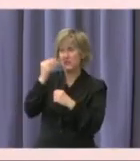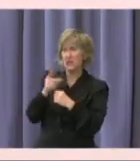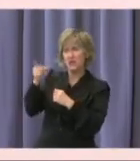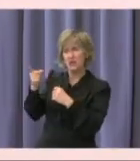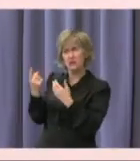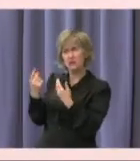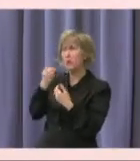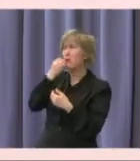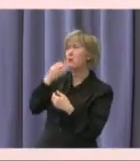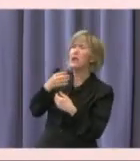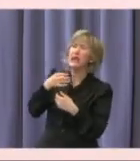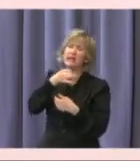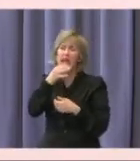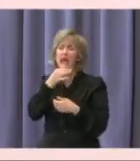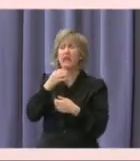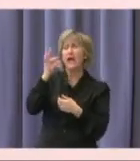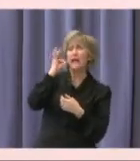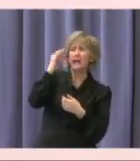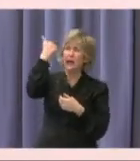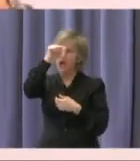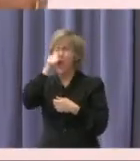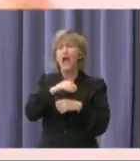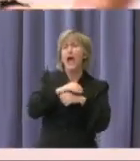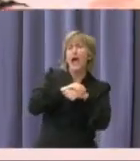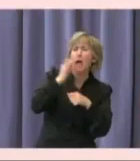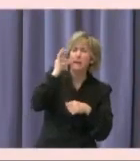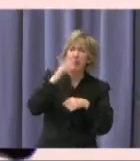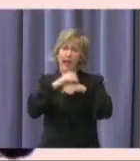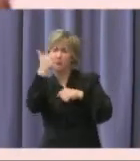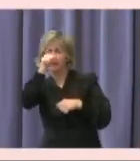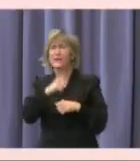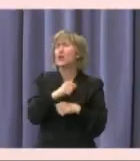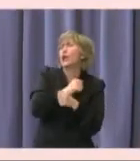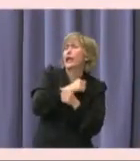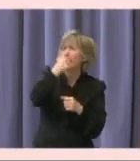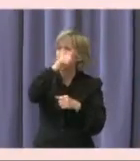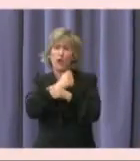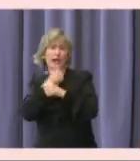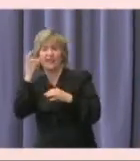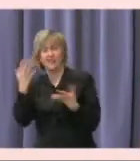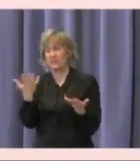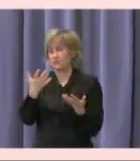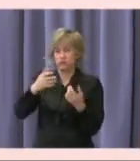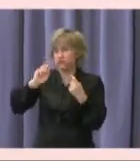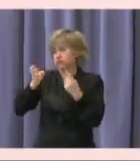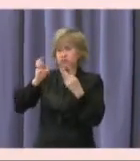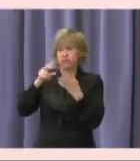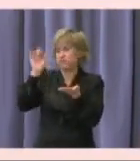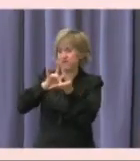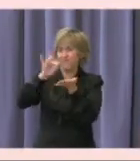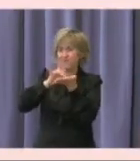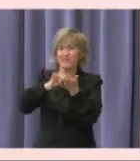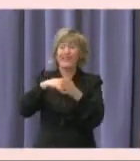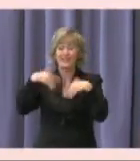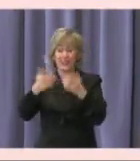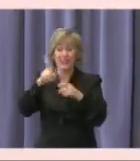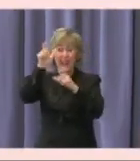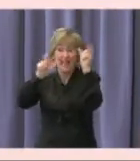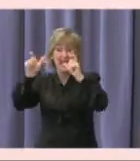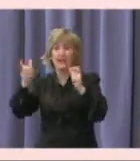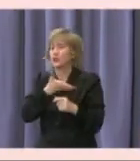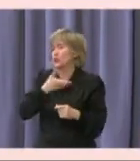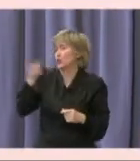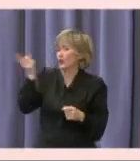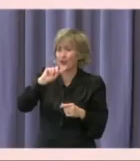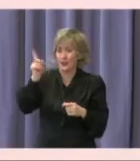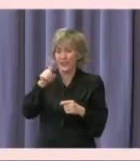buenas tardes a todos y a todas, queridos y queridas, amigos y amigas, y estar todo el tiempo así. Porque al final la gente, esa es la idea que se le ha quedado. Y la gente, pues, no quiere